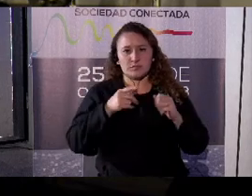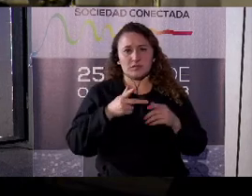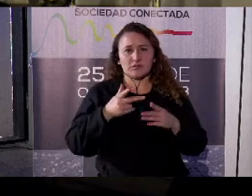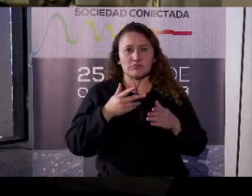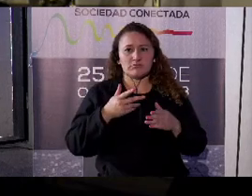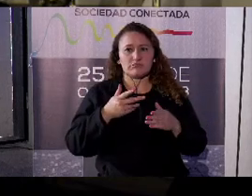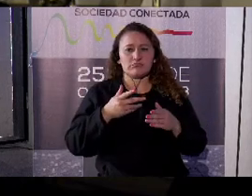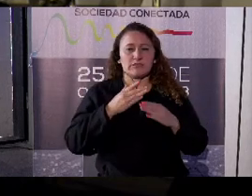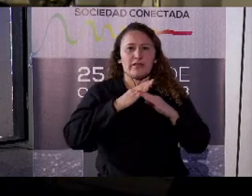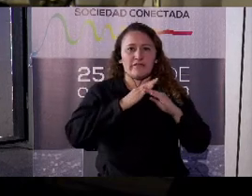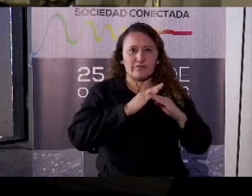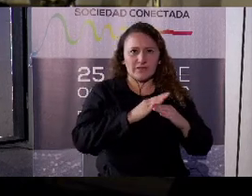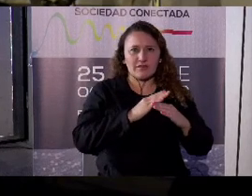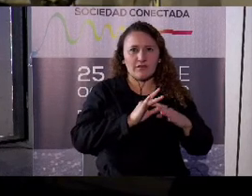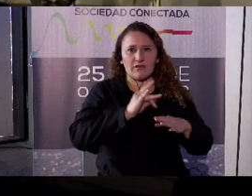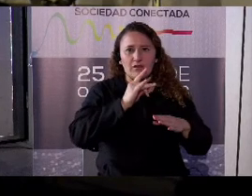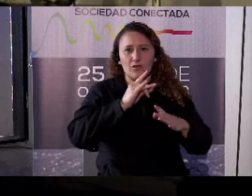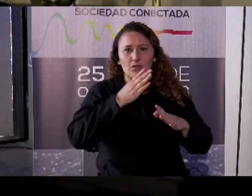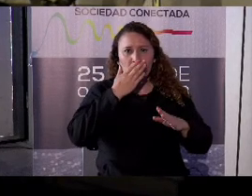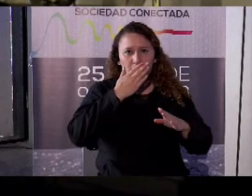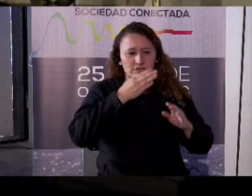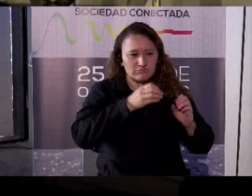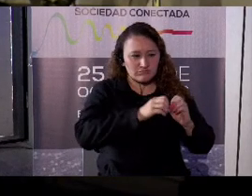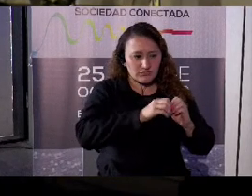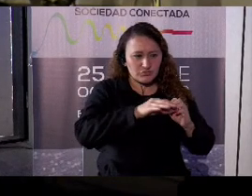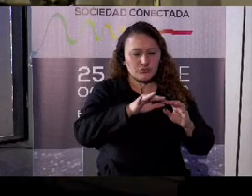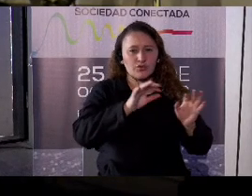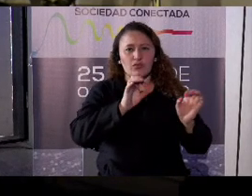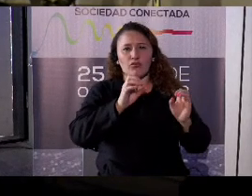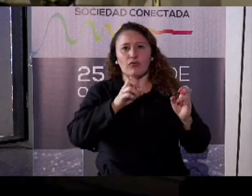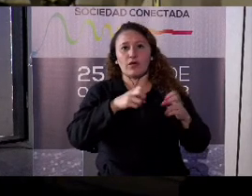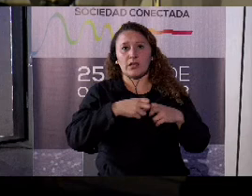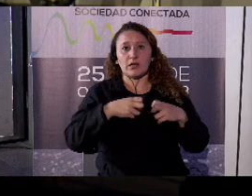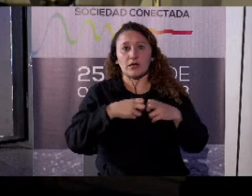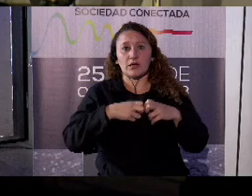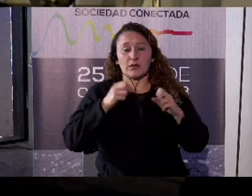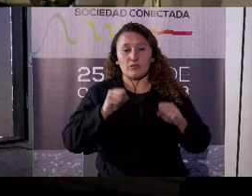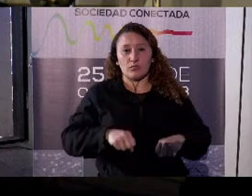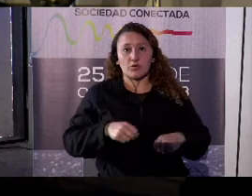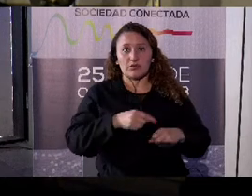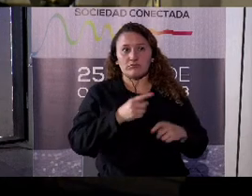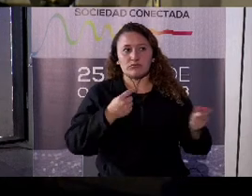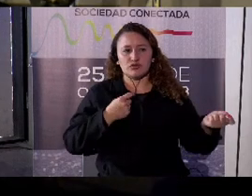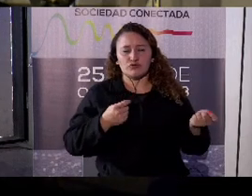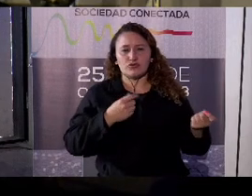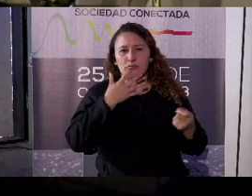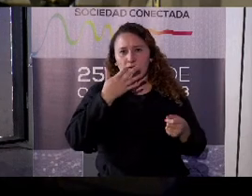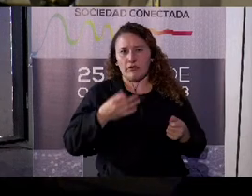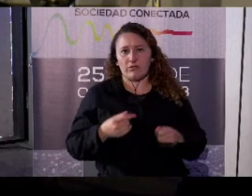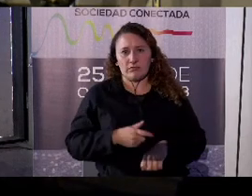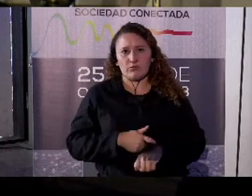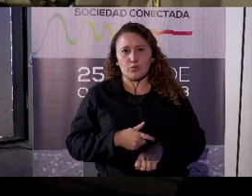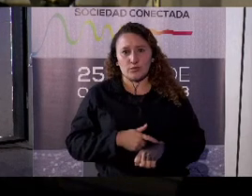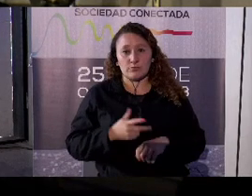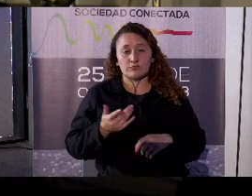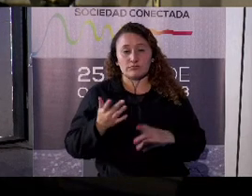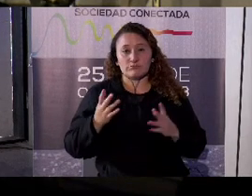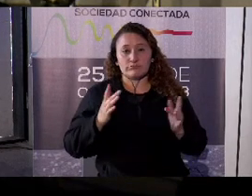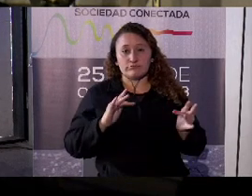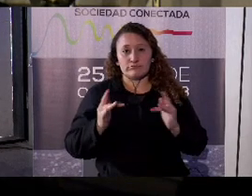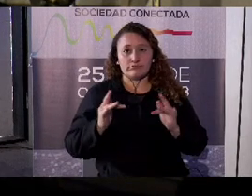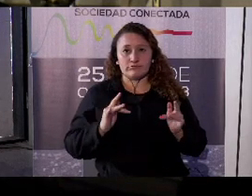prevenir fugas si hay problemas de energía en algún lugar poder hacer un control y un manejo en tiempo real de las redes